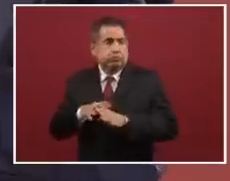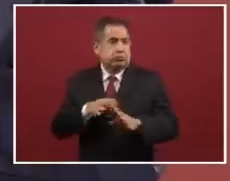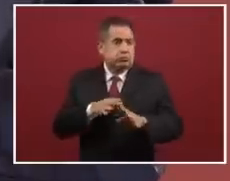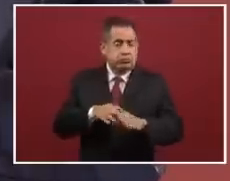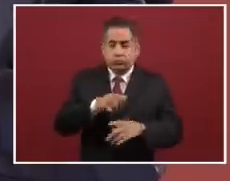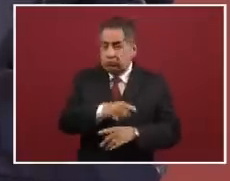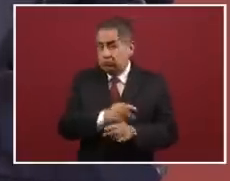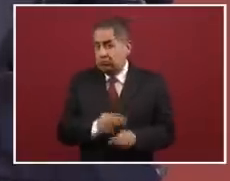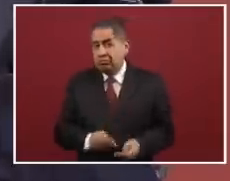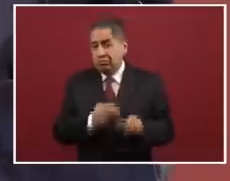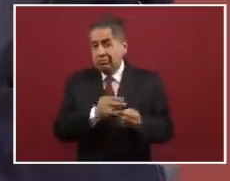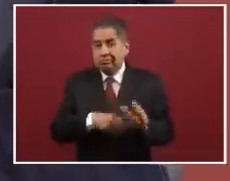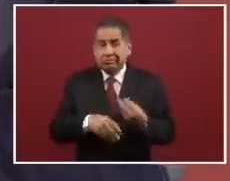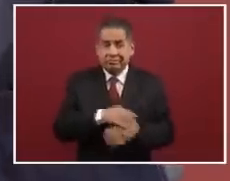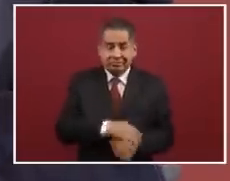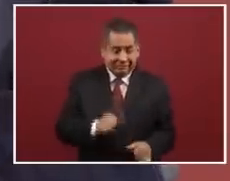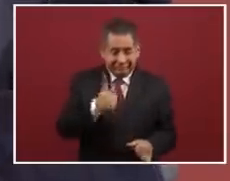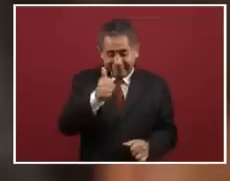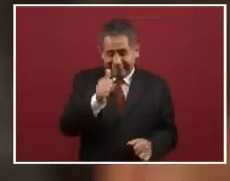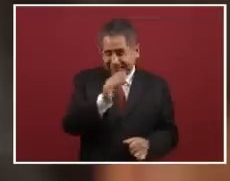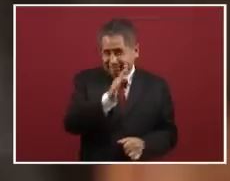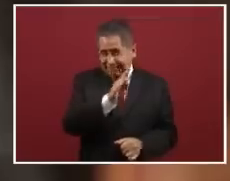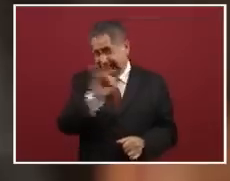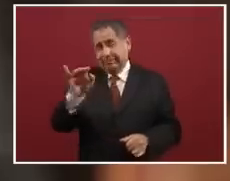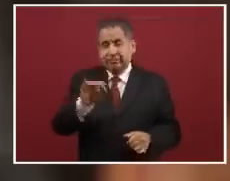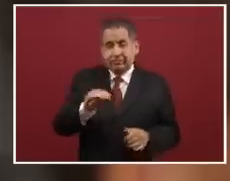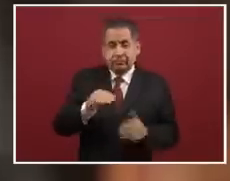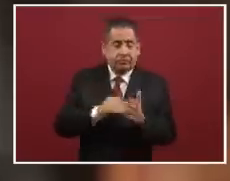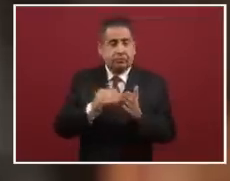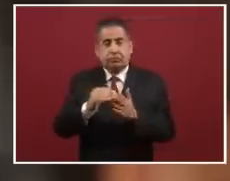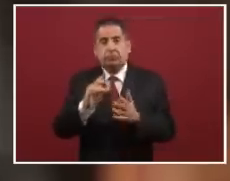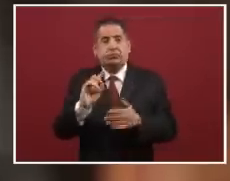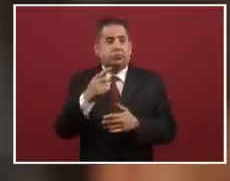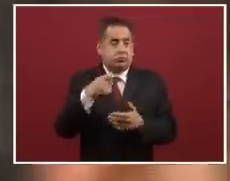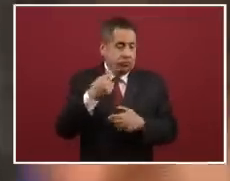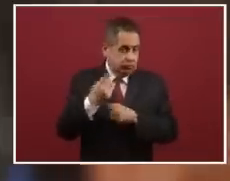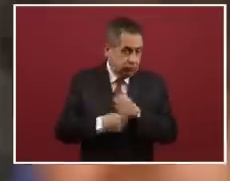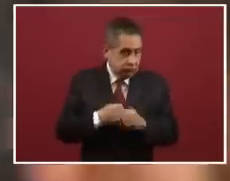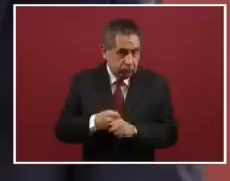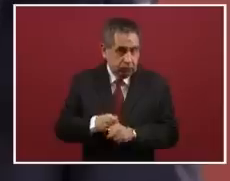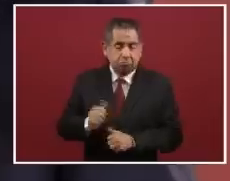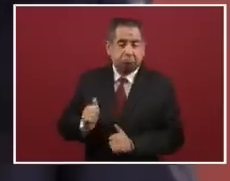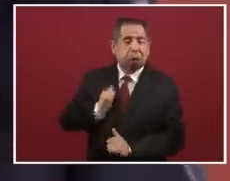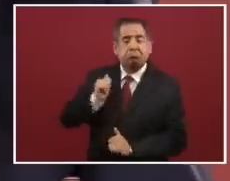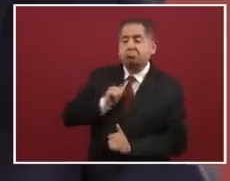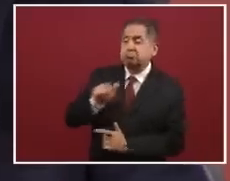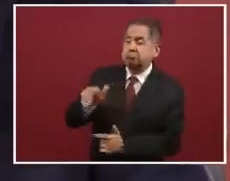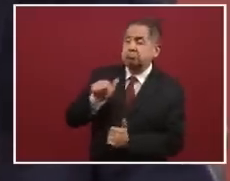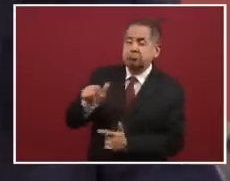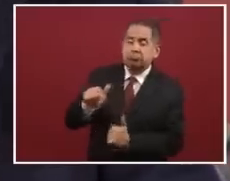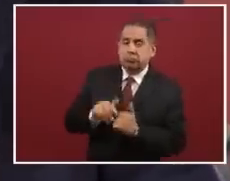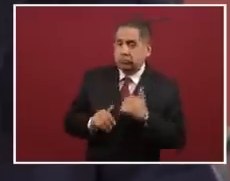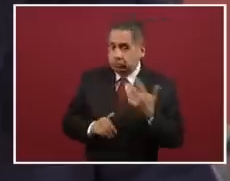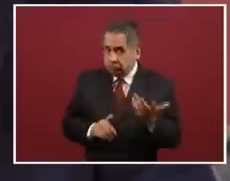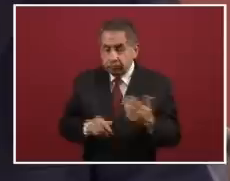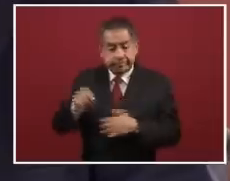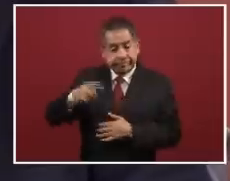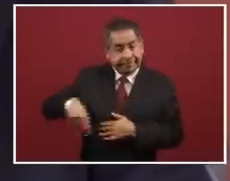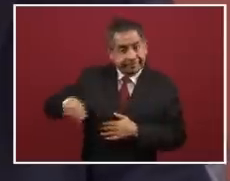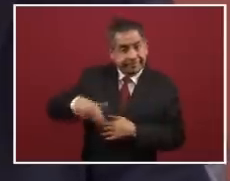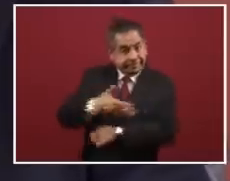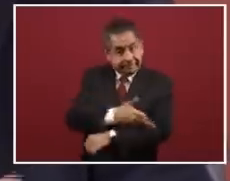6 billones de dólares al año. Entonces, a esas personas y a esas familias les tenemos que